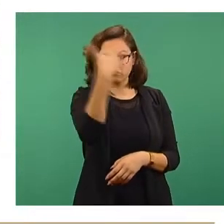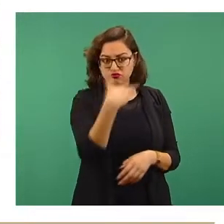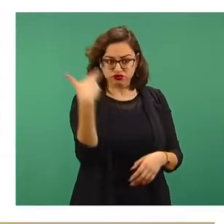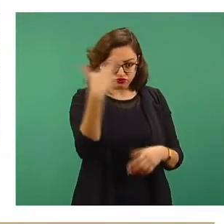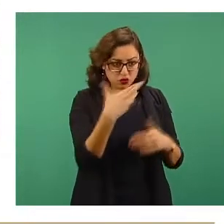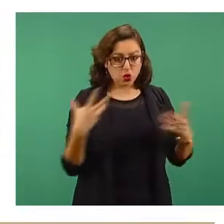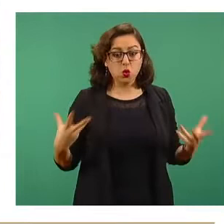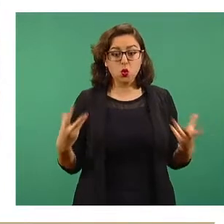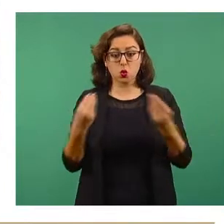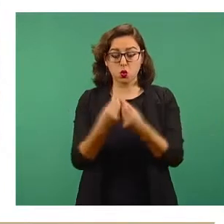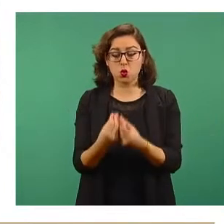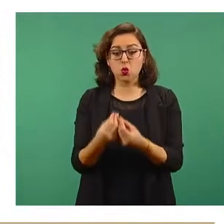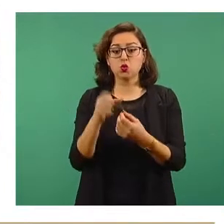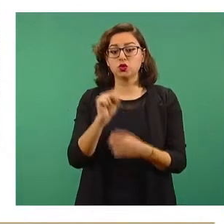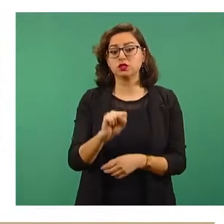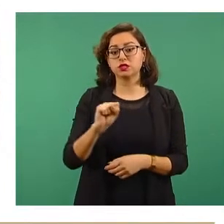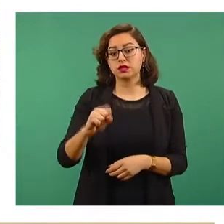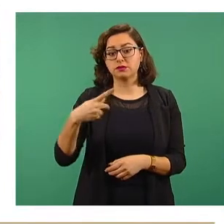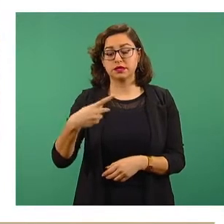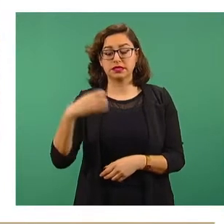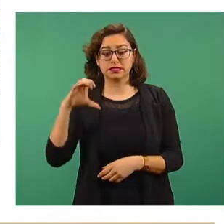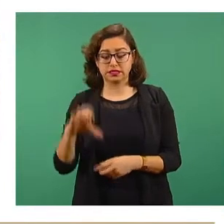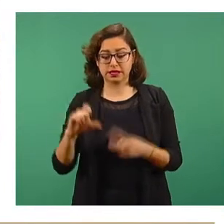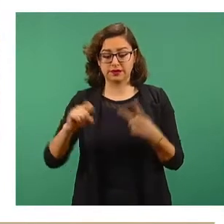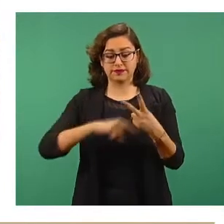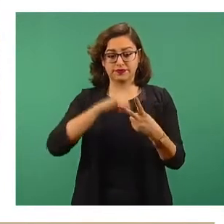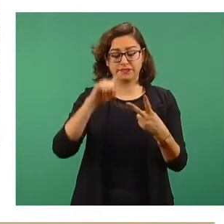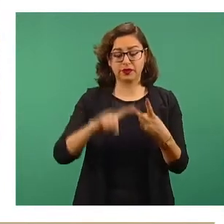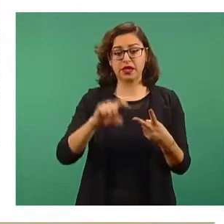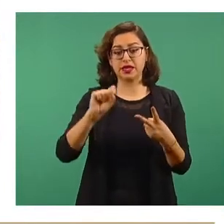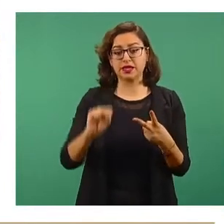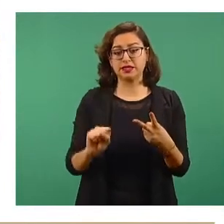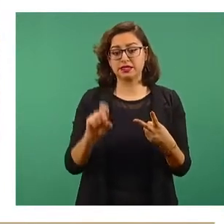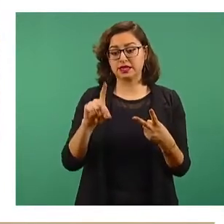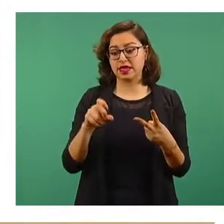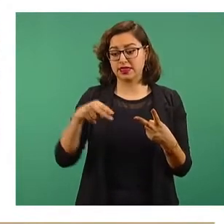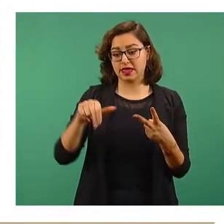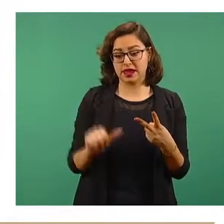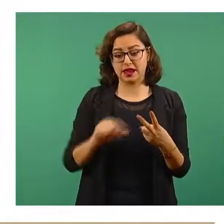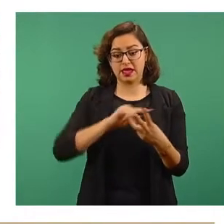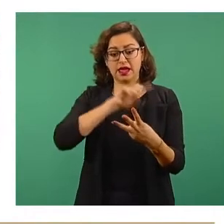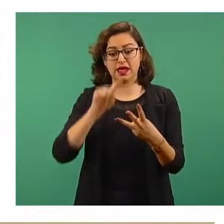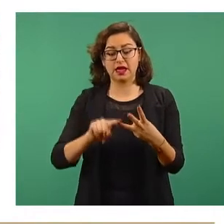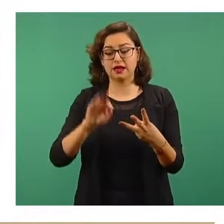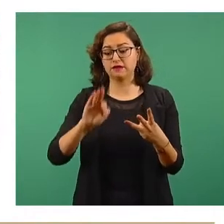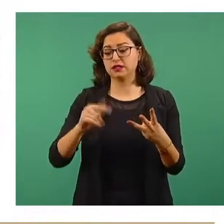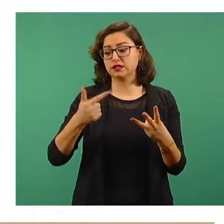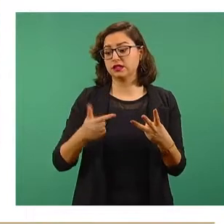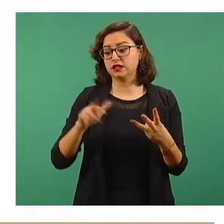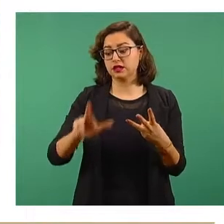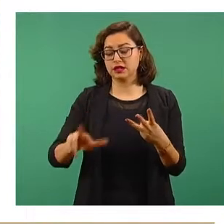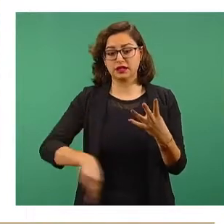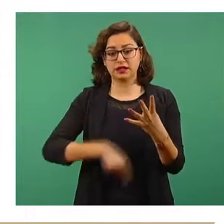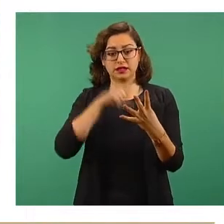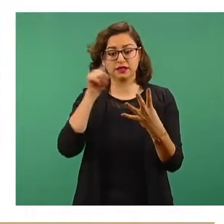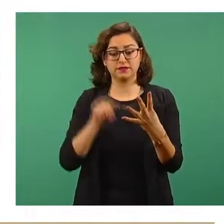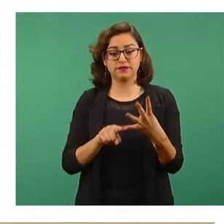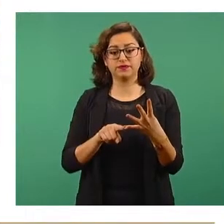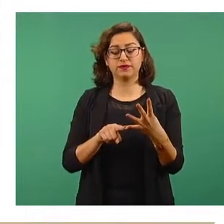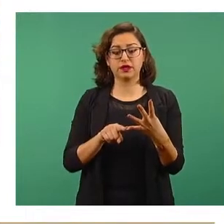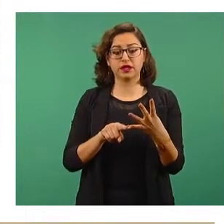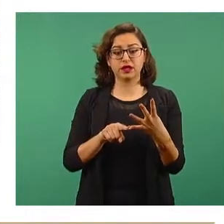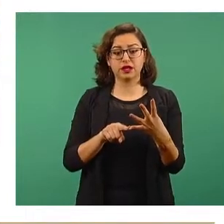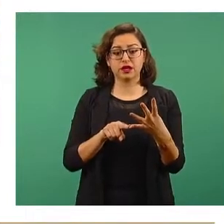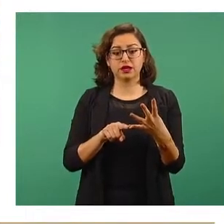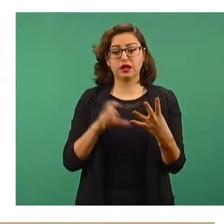con la Secretaría de Seguridad y Protección Ciudadana, la Secretaría de la Defensa Nacional, la Fiscalía General de la República, la